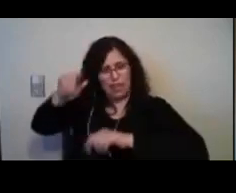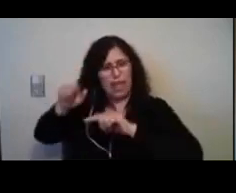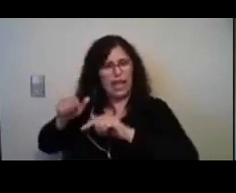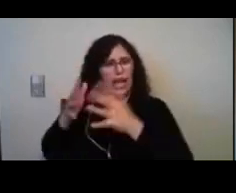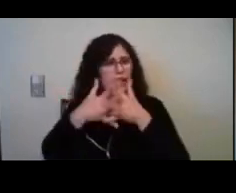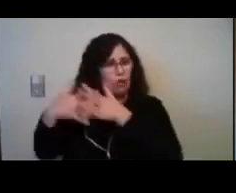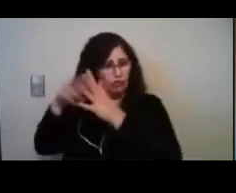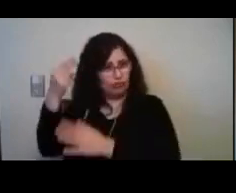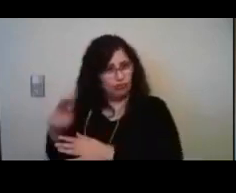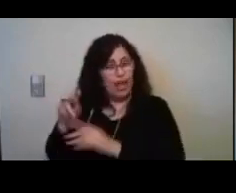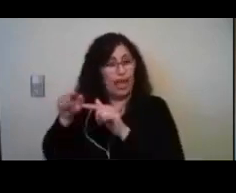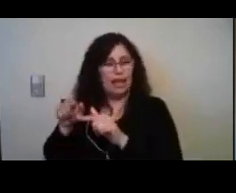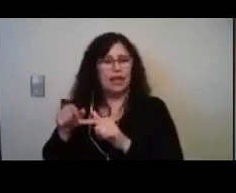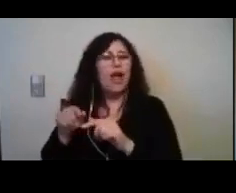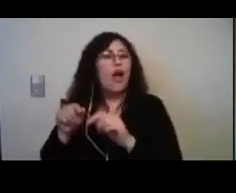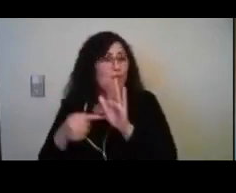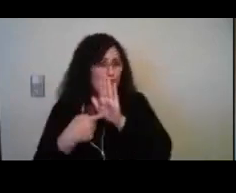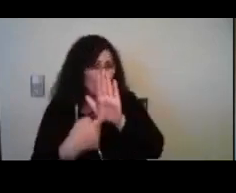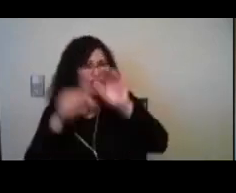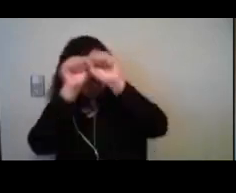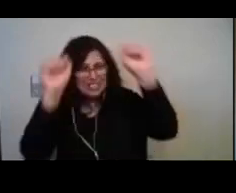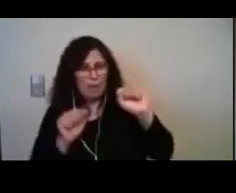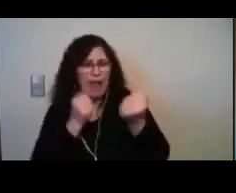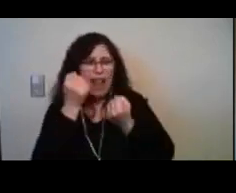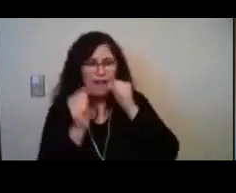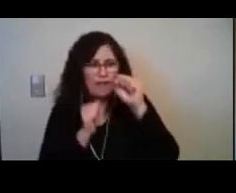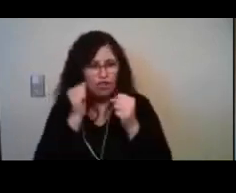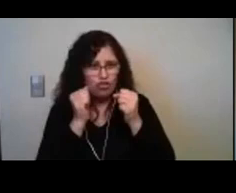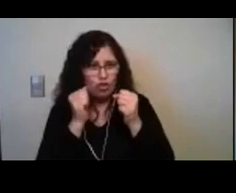demostró que nuestro sistema nervioso